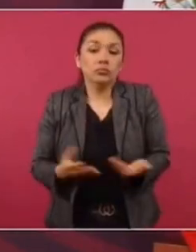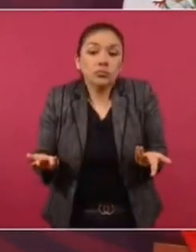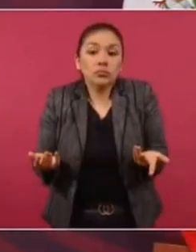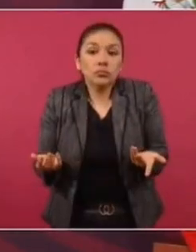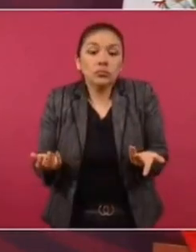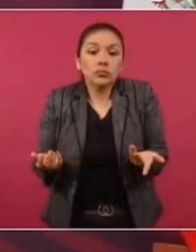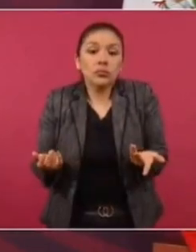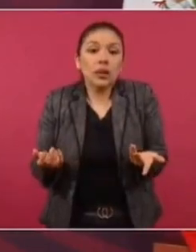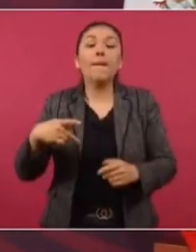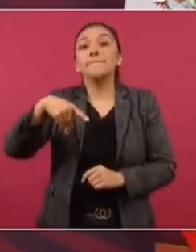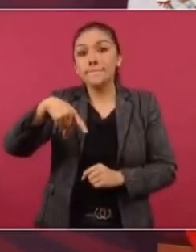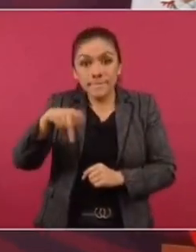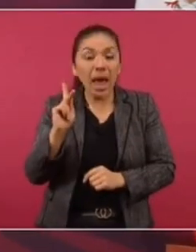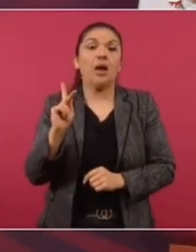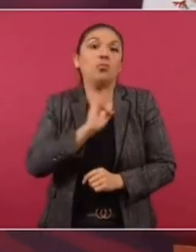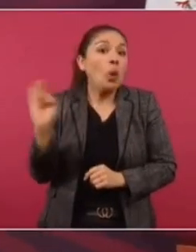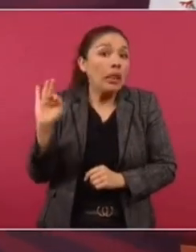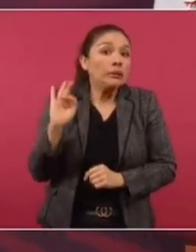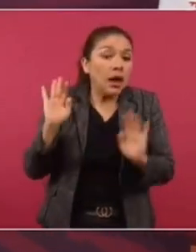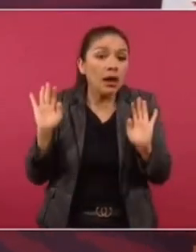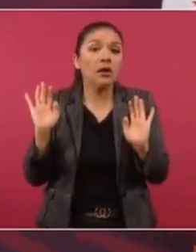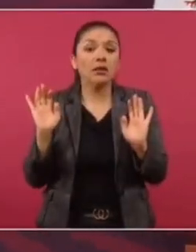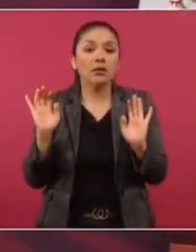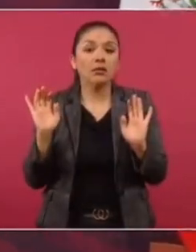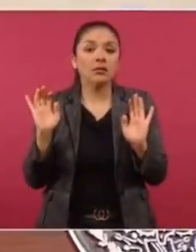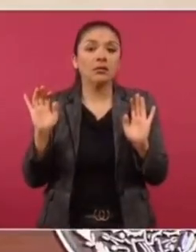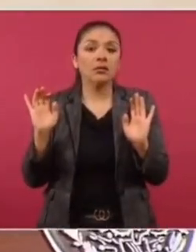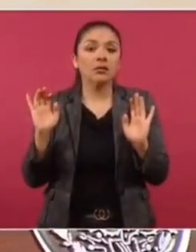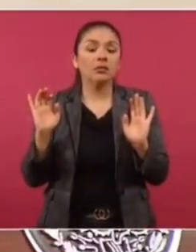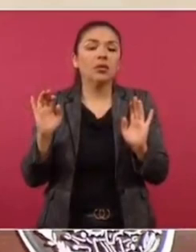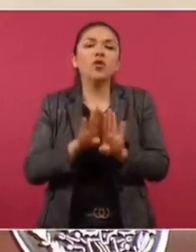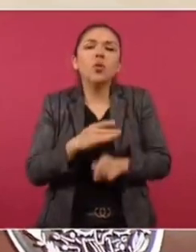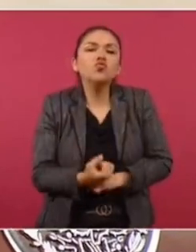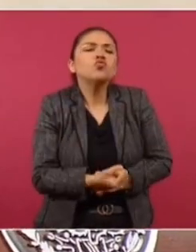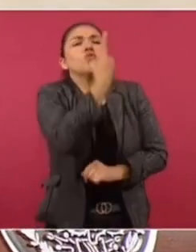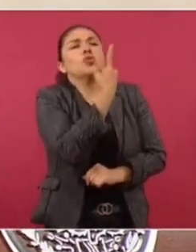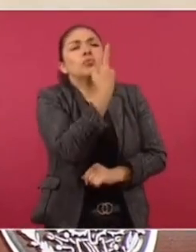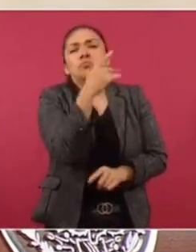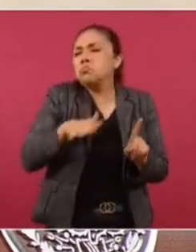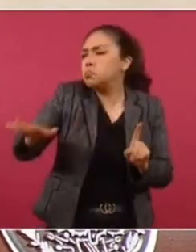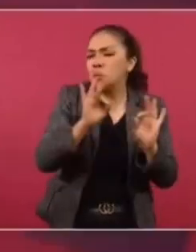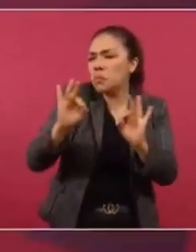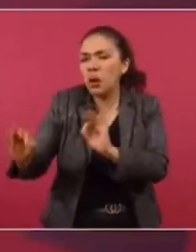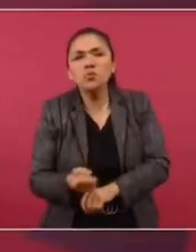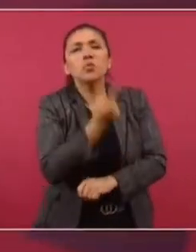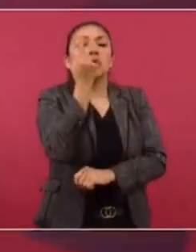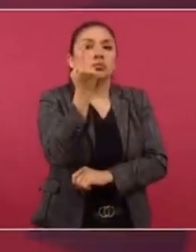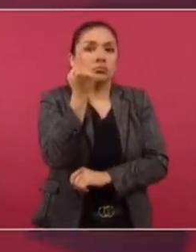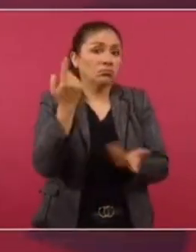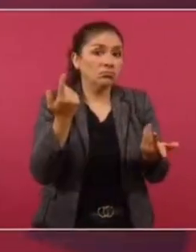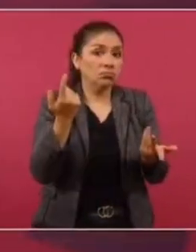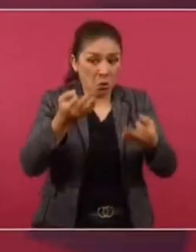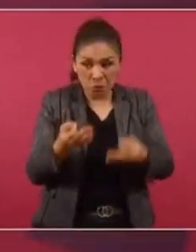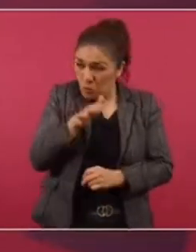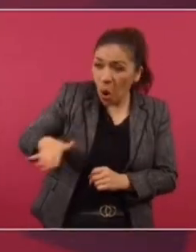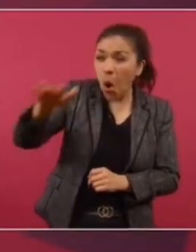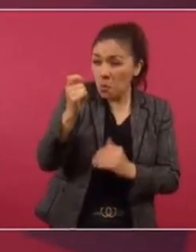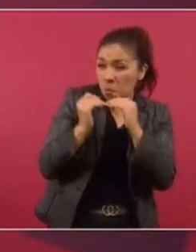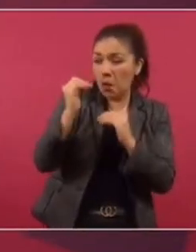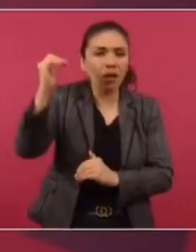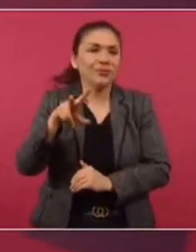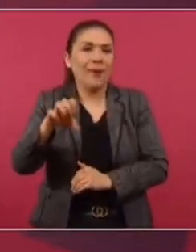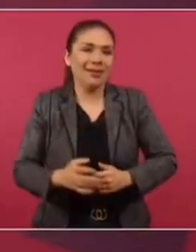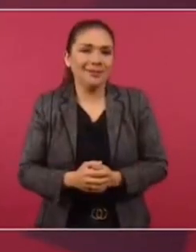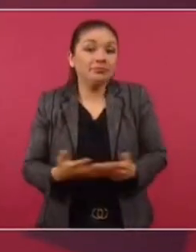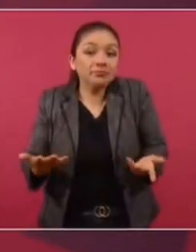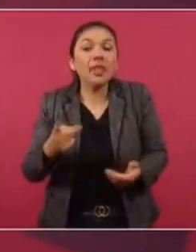Pero puede ser la excepción. No puede ser. Es la excepción, no es la regla. Señor presidente.